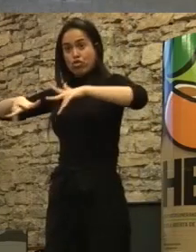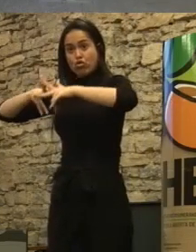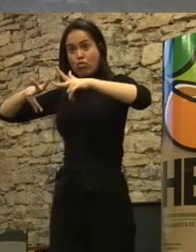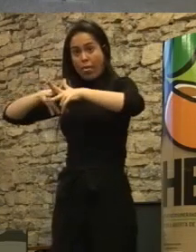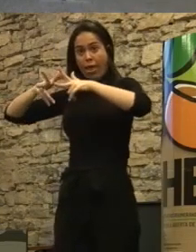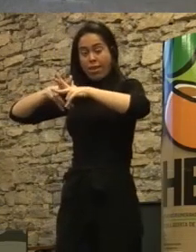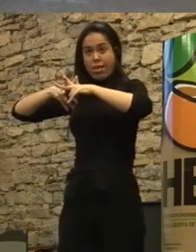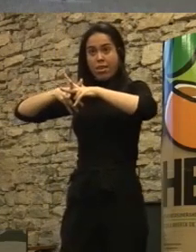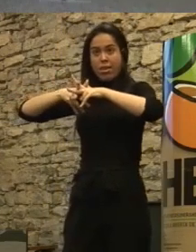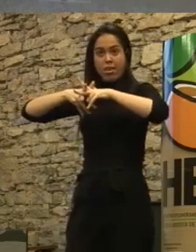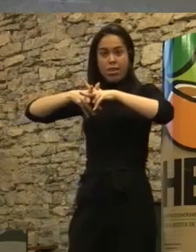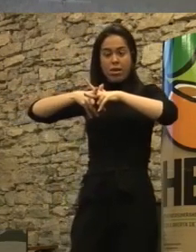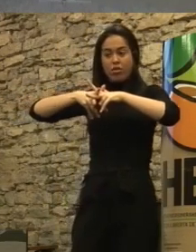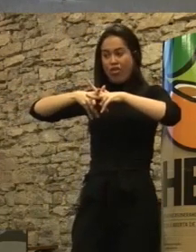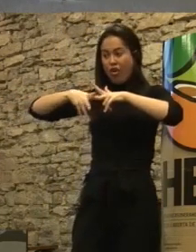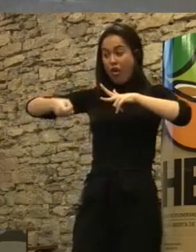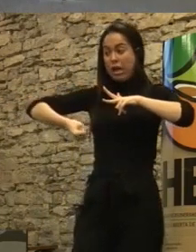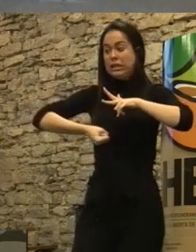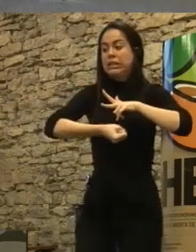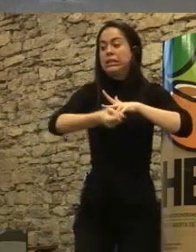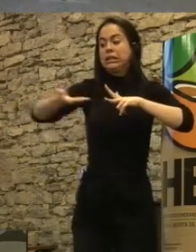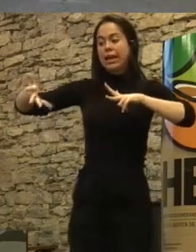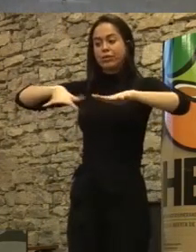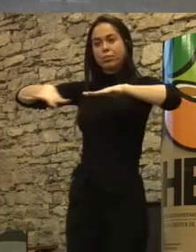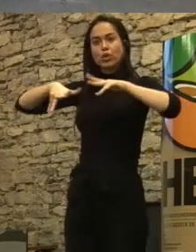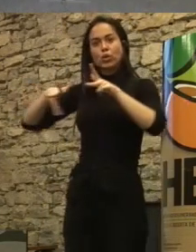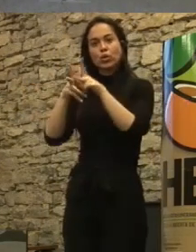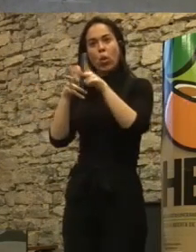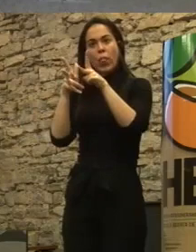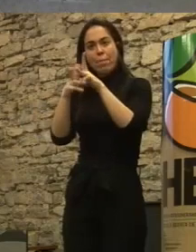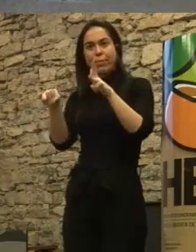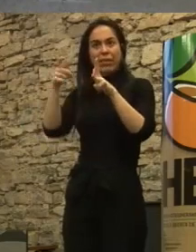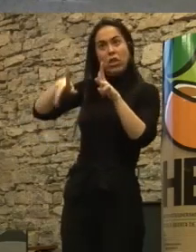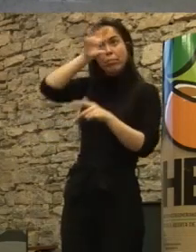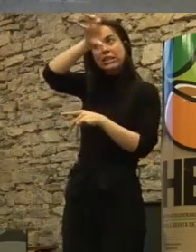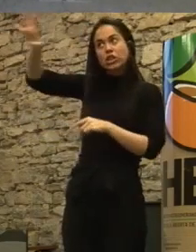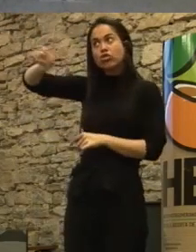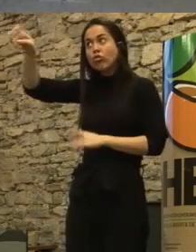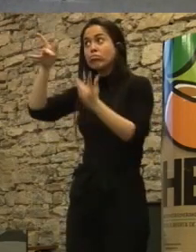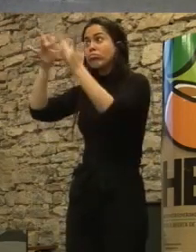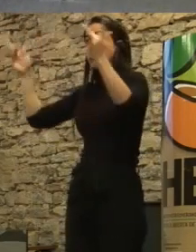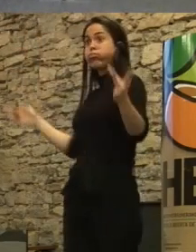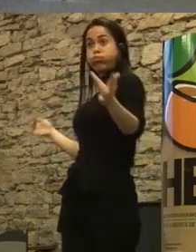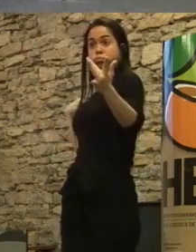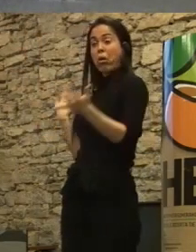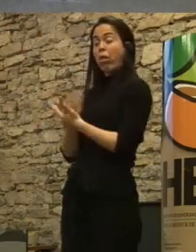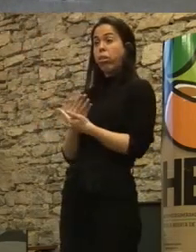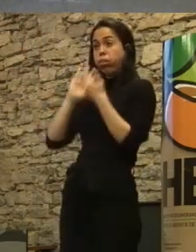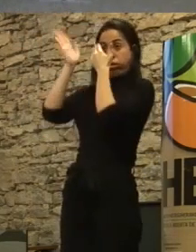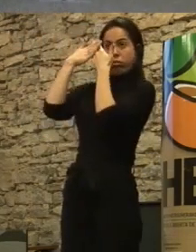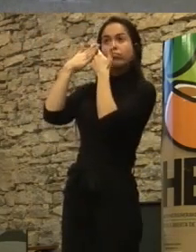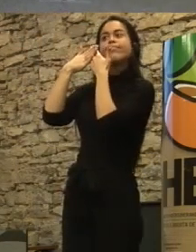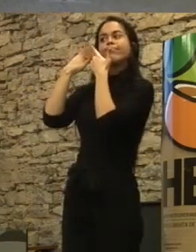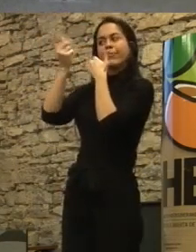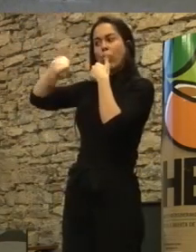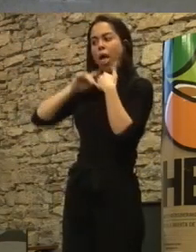campo con otros que están en un campo similar en otros países. Eso es un aprendizaje enorme.